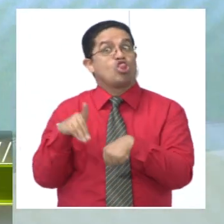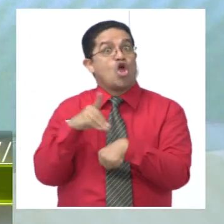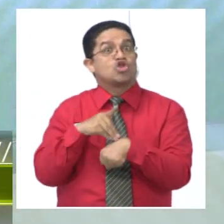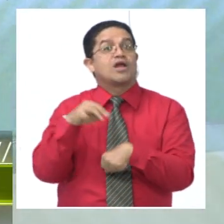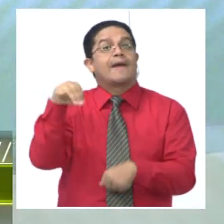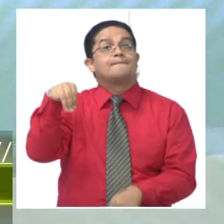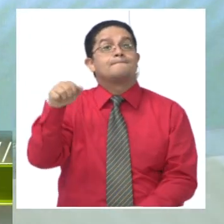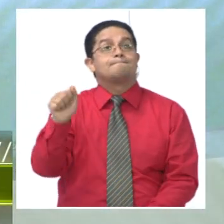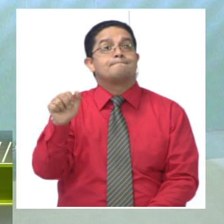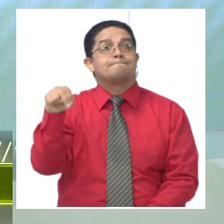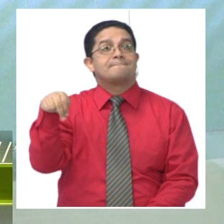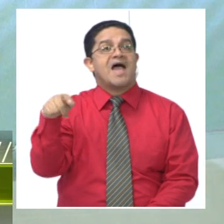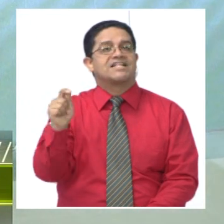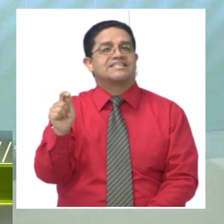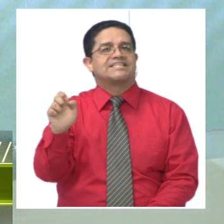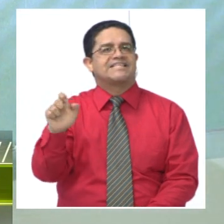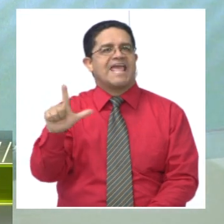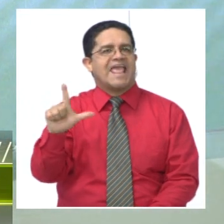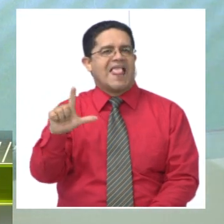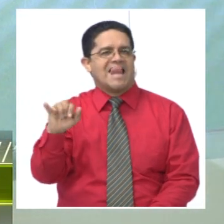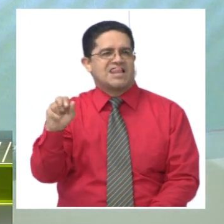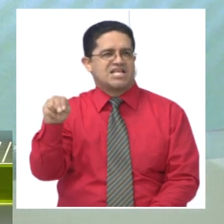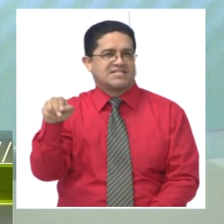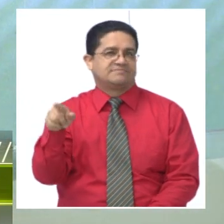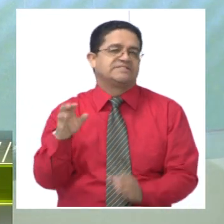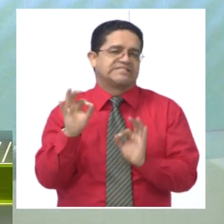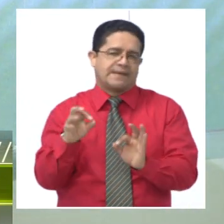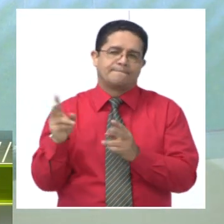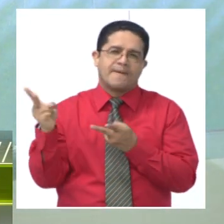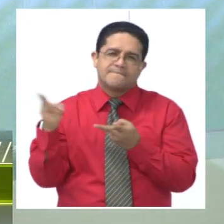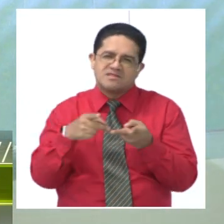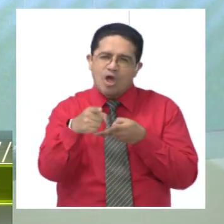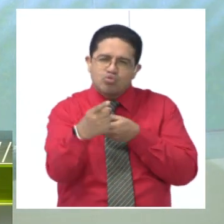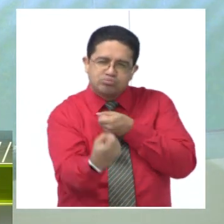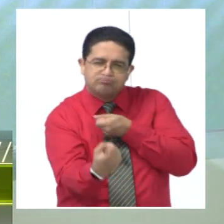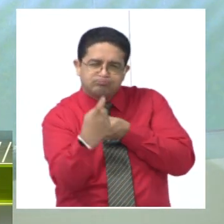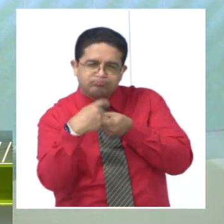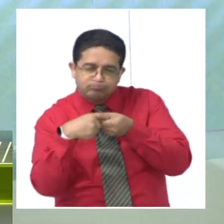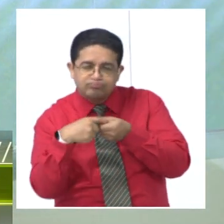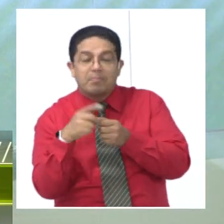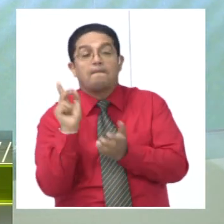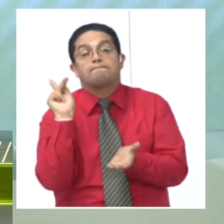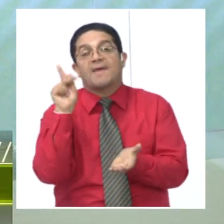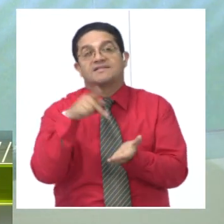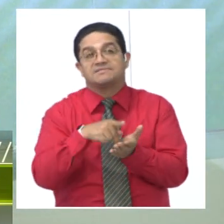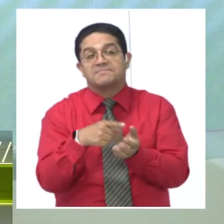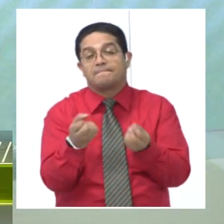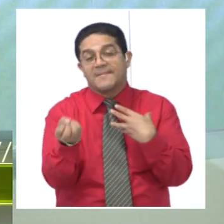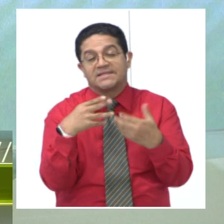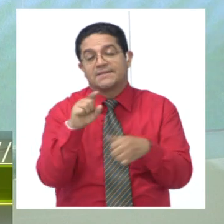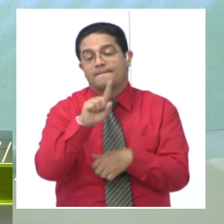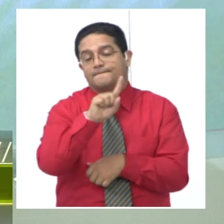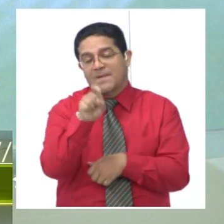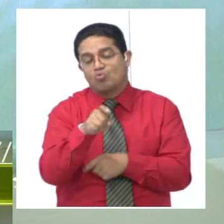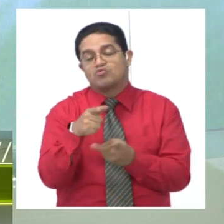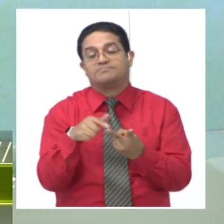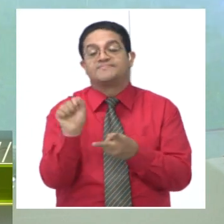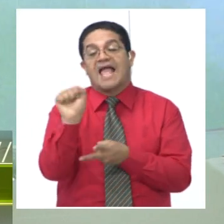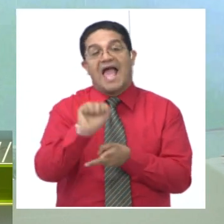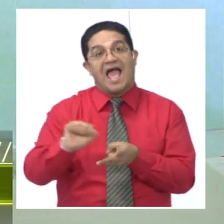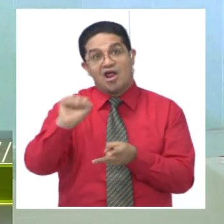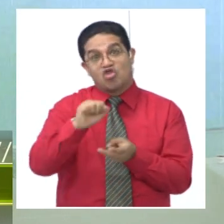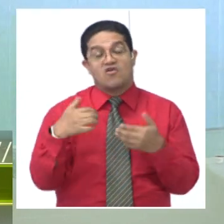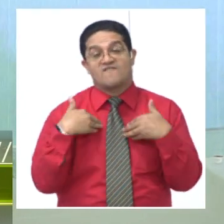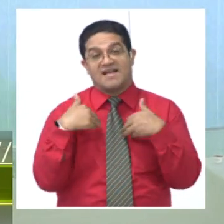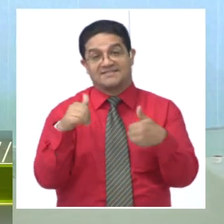acompaña el día de hoy para abordar este tema, como siempre invitándolos en redes sociales a participar, tanto por @salud_gb